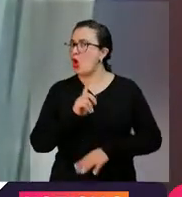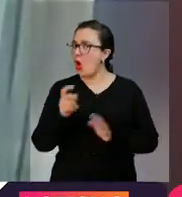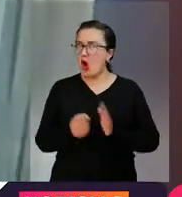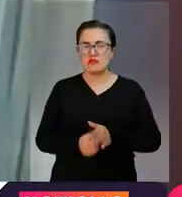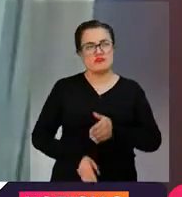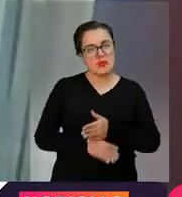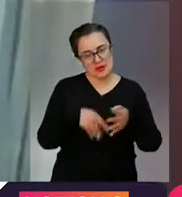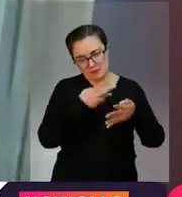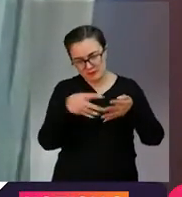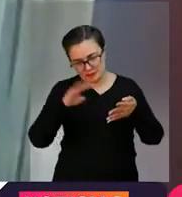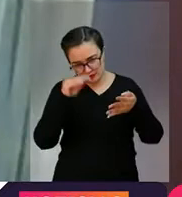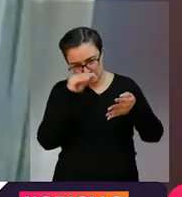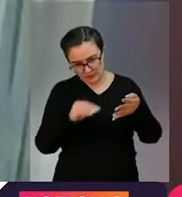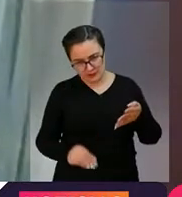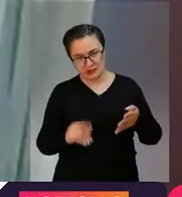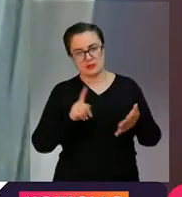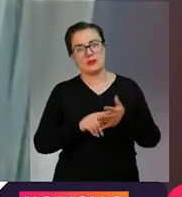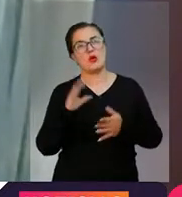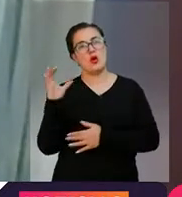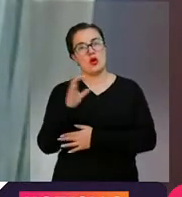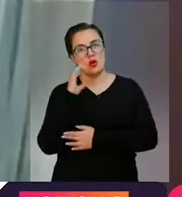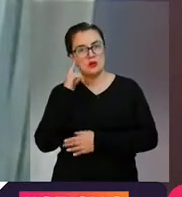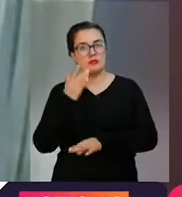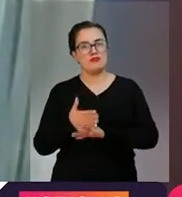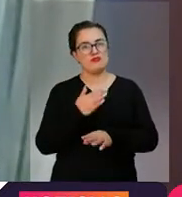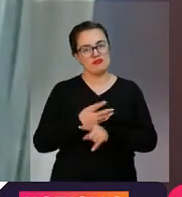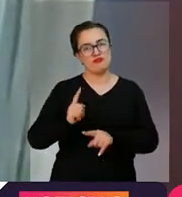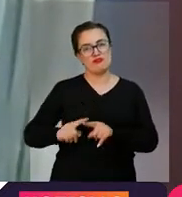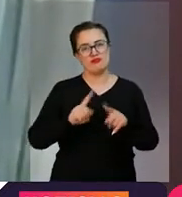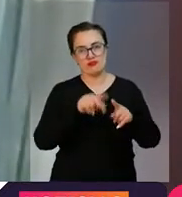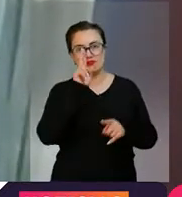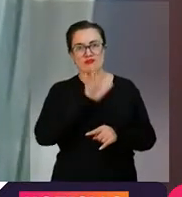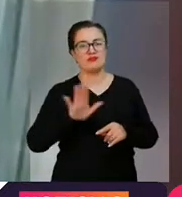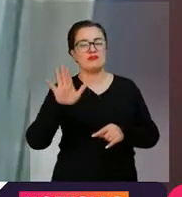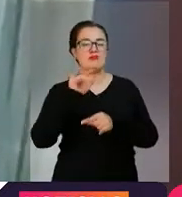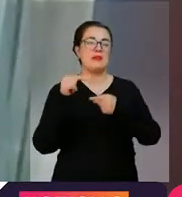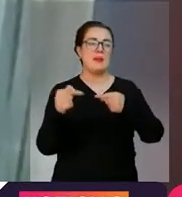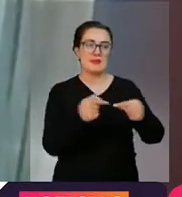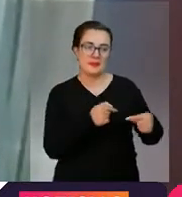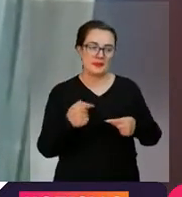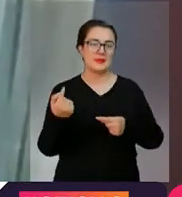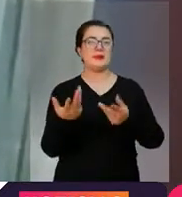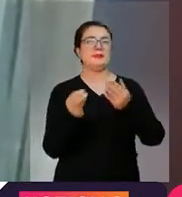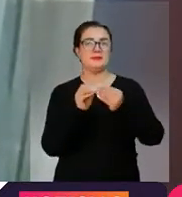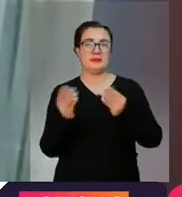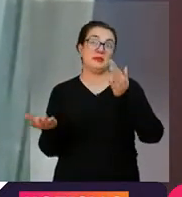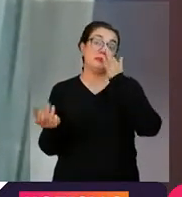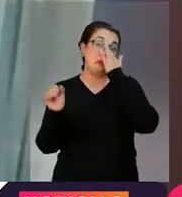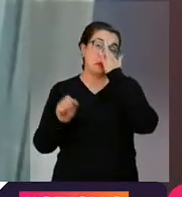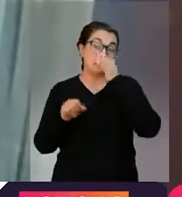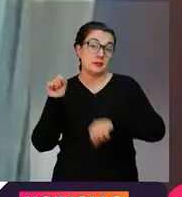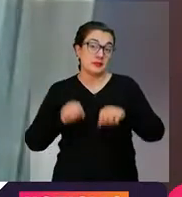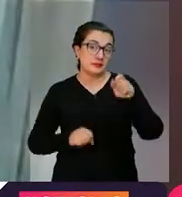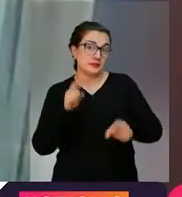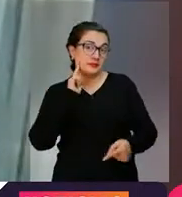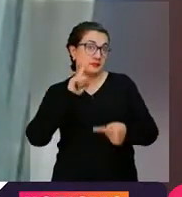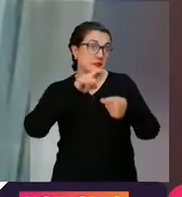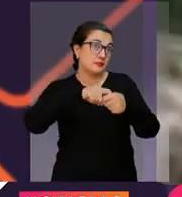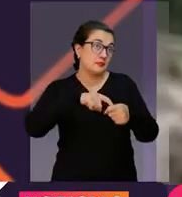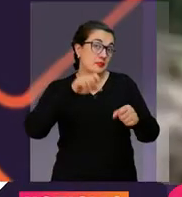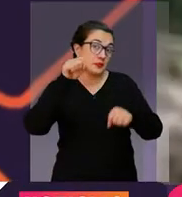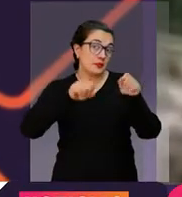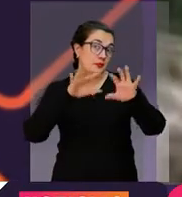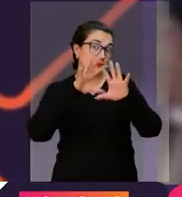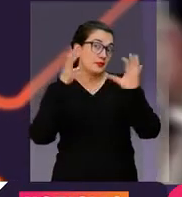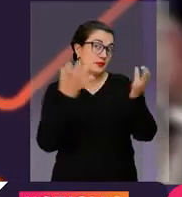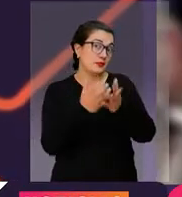programado de Copa Colombia y de válidas nacionales. Y, ¿por qué no decirlo?, aspirar de pronto a ir al Mundial.